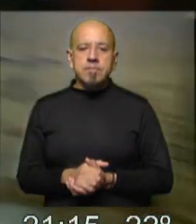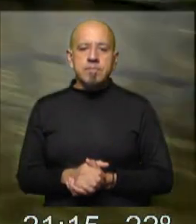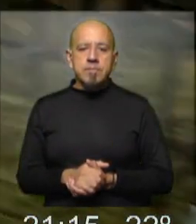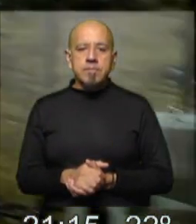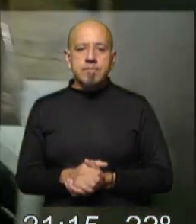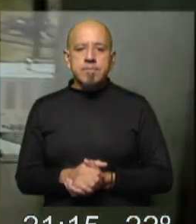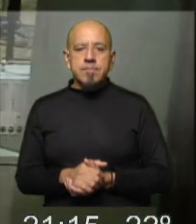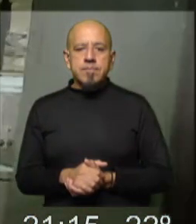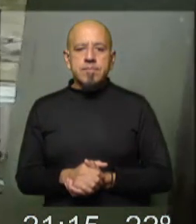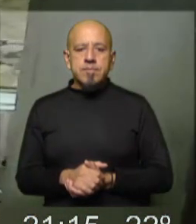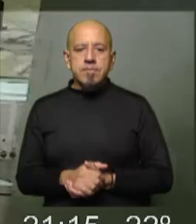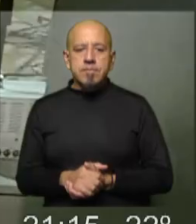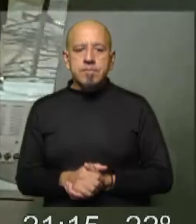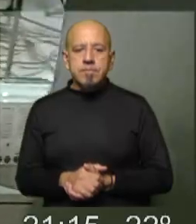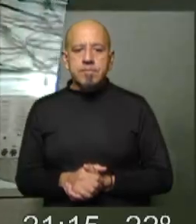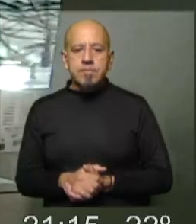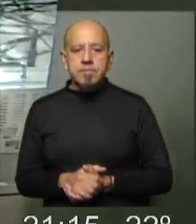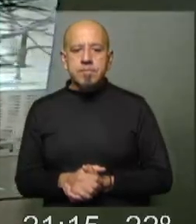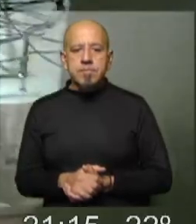ahora y consultarte,